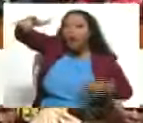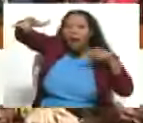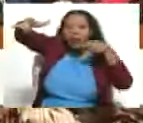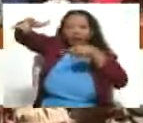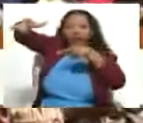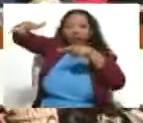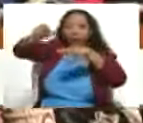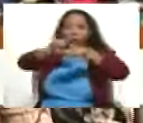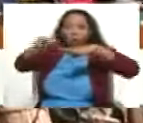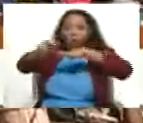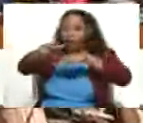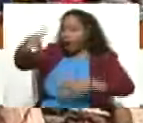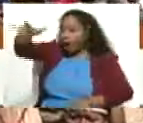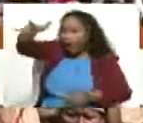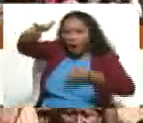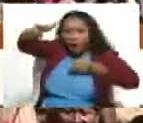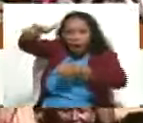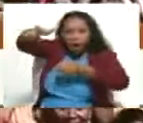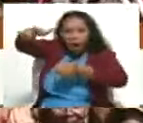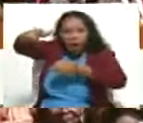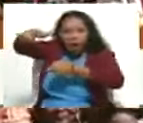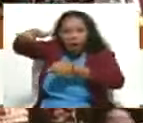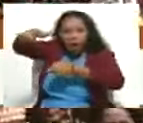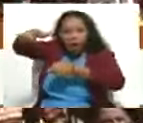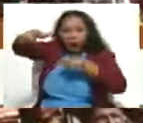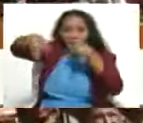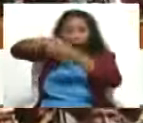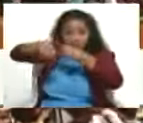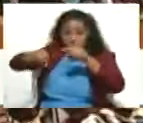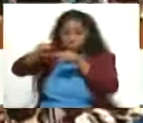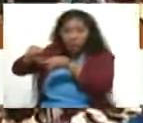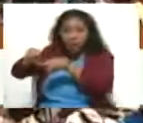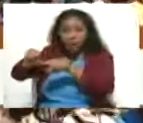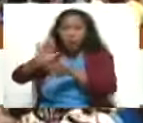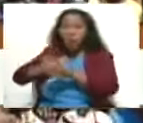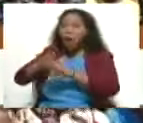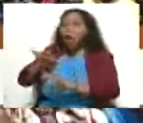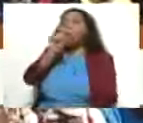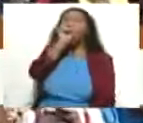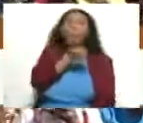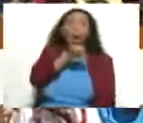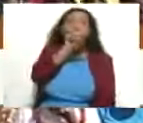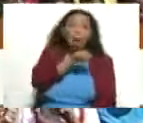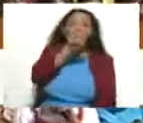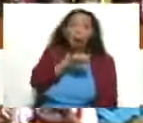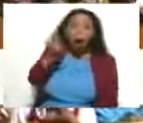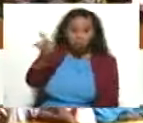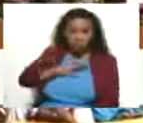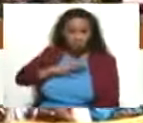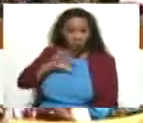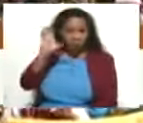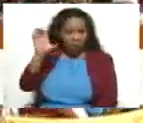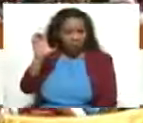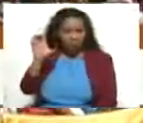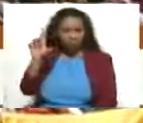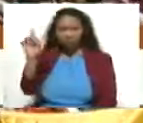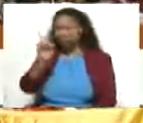Guyana está haciendo eso porque él ama a su patria, está equivocado.